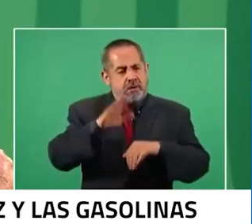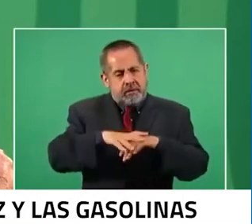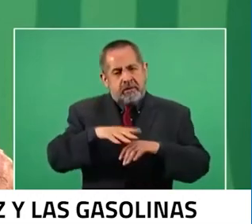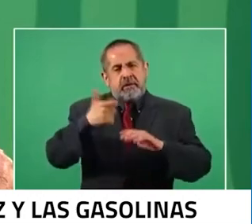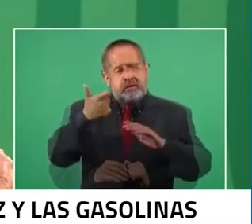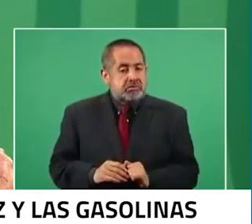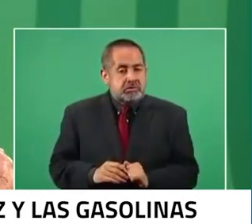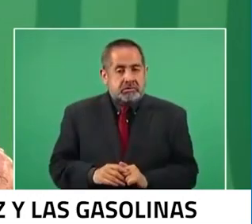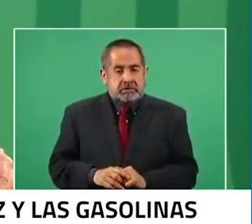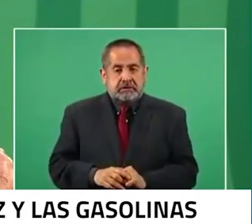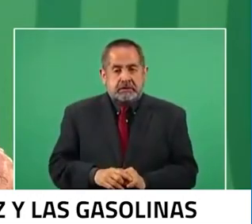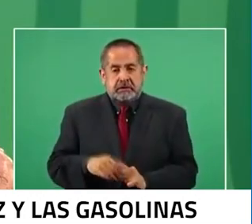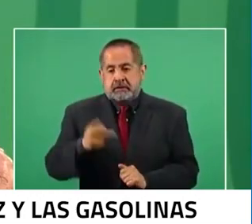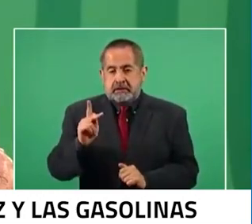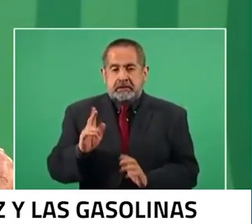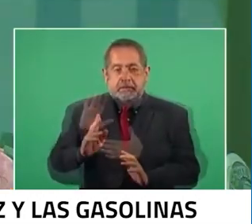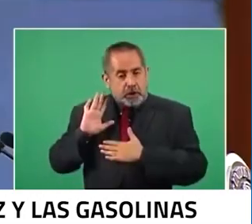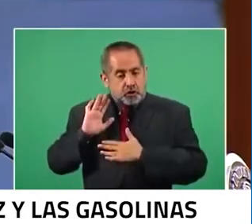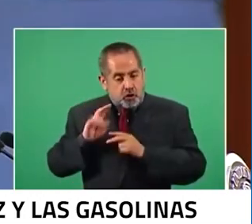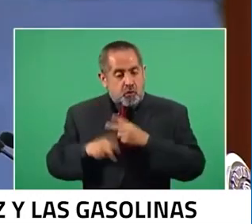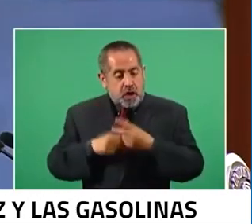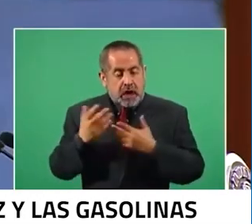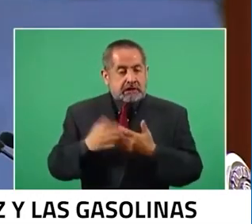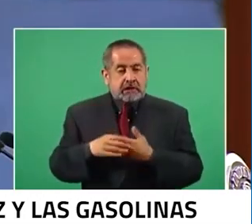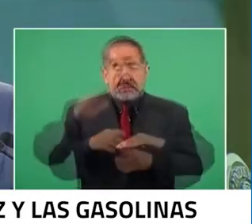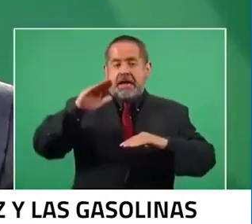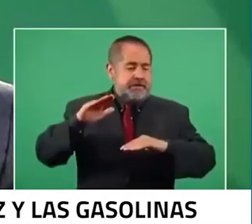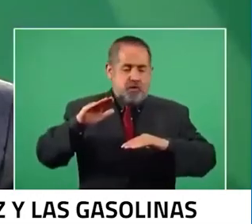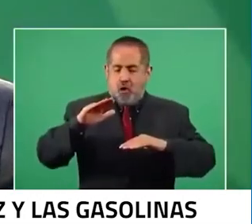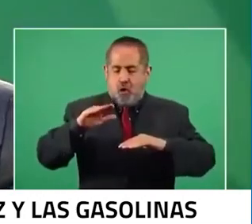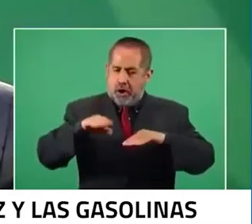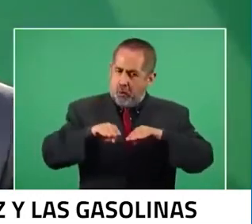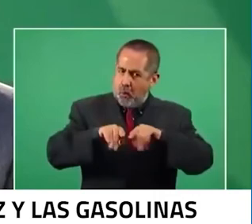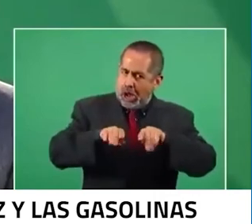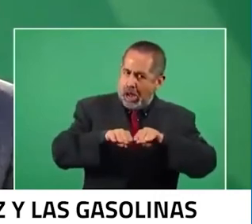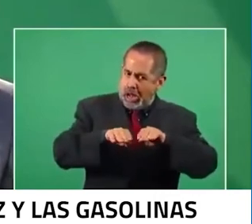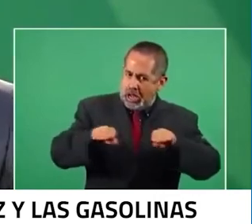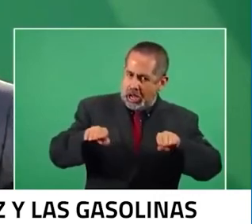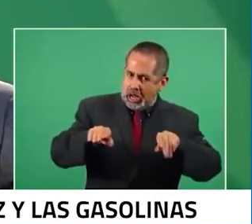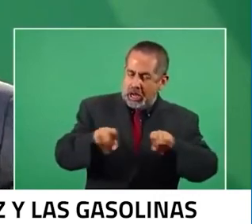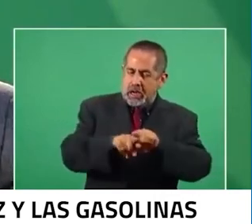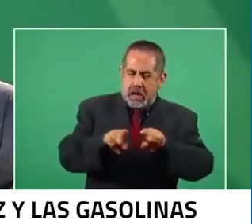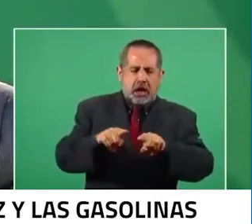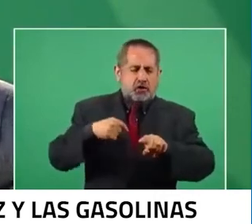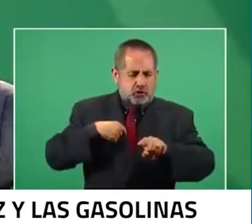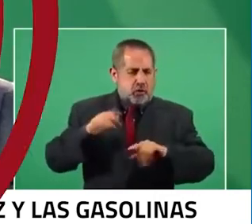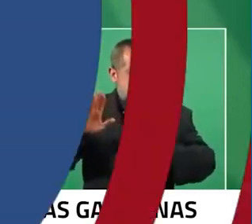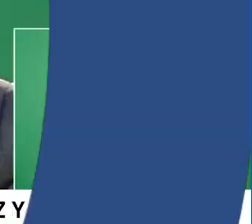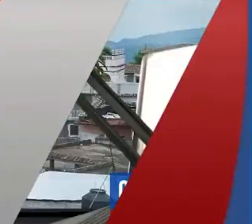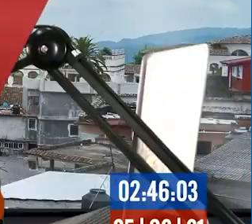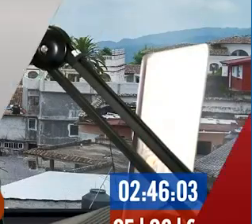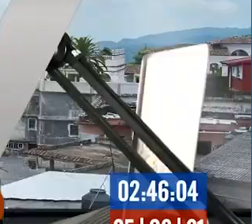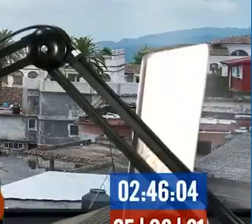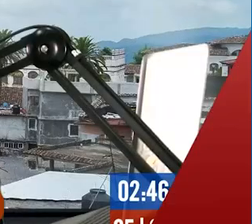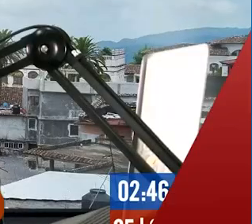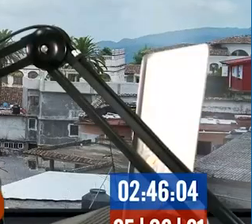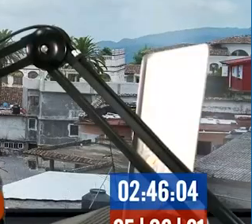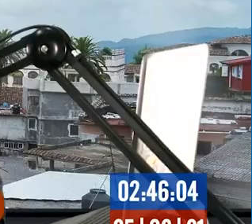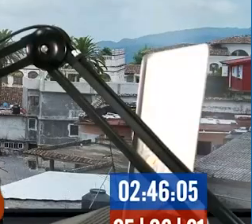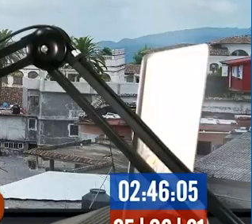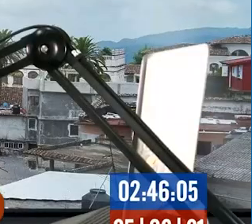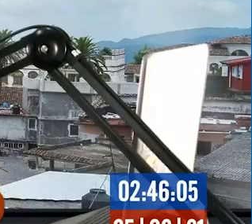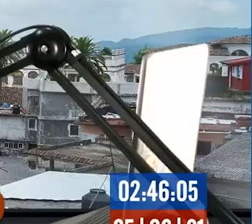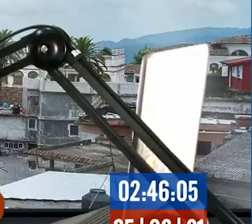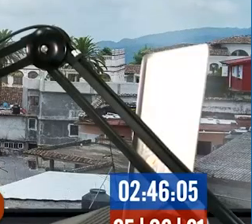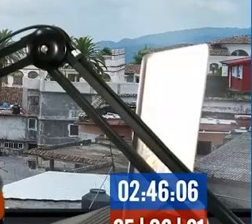se redujo. Pero el compromiso es que no aumente en términos reales. Ese es mi compromiso y lo voy a sostener.